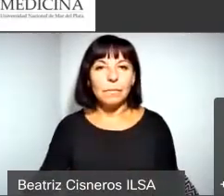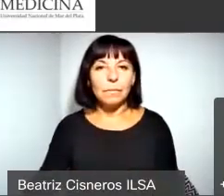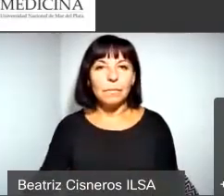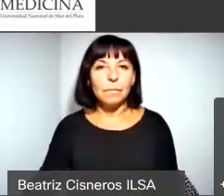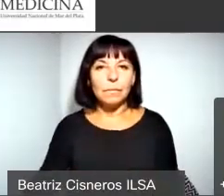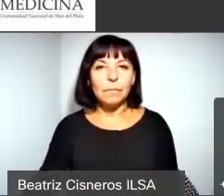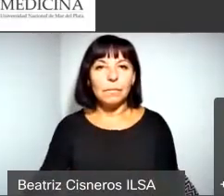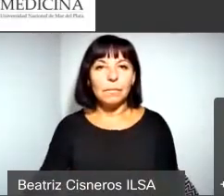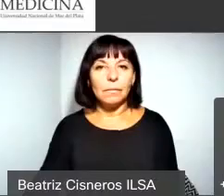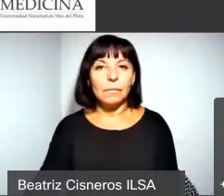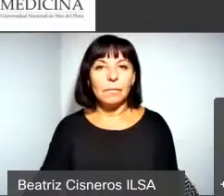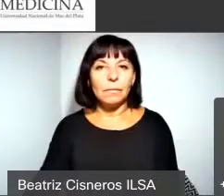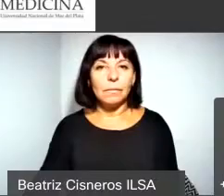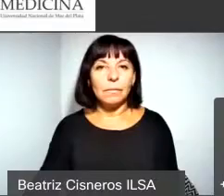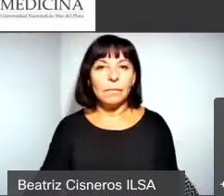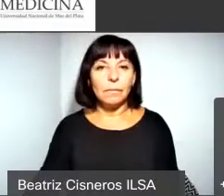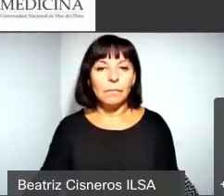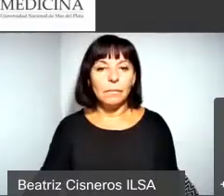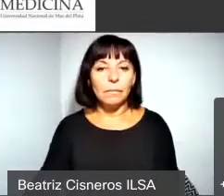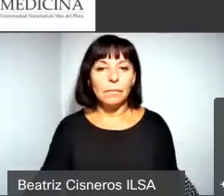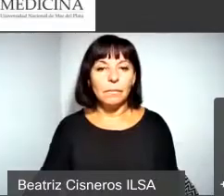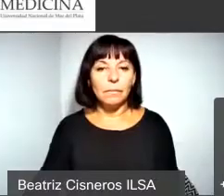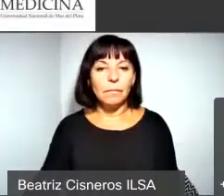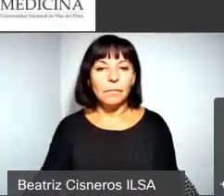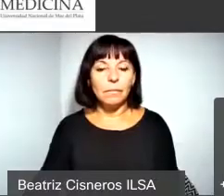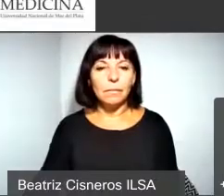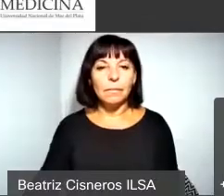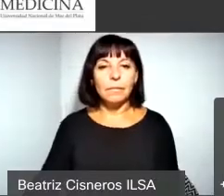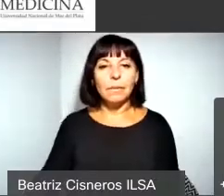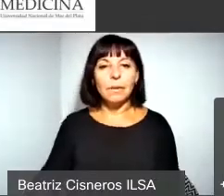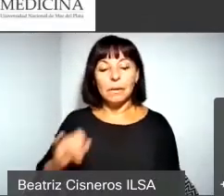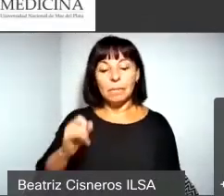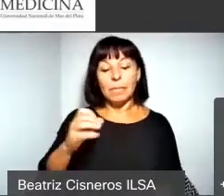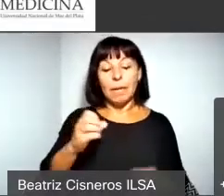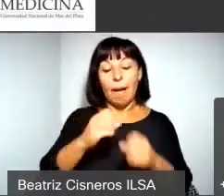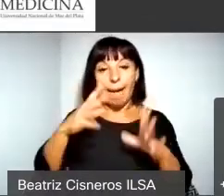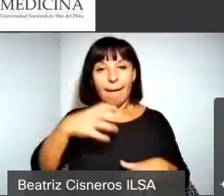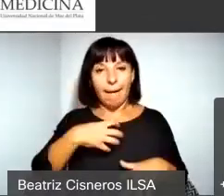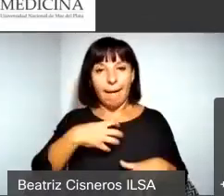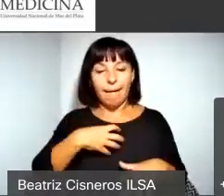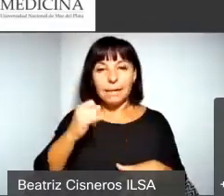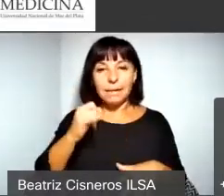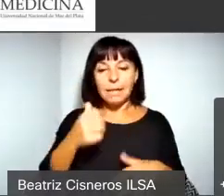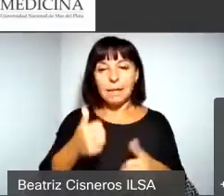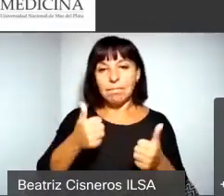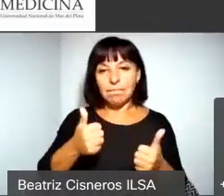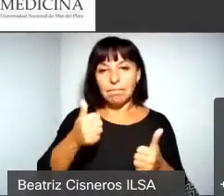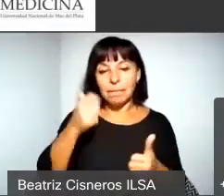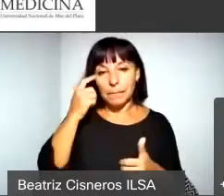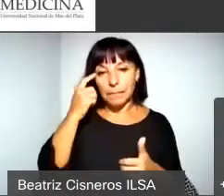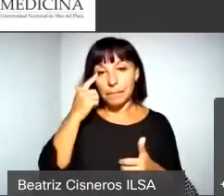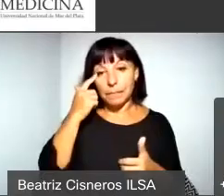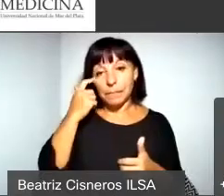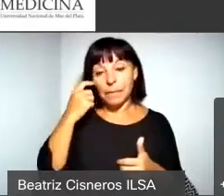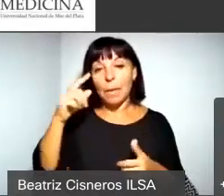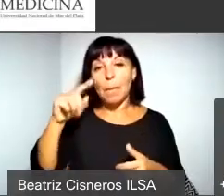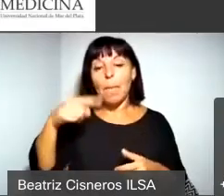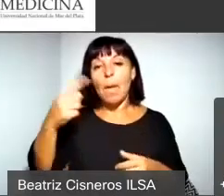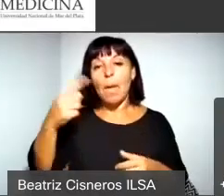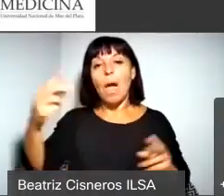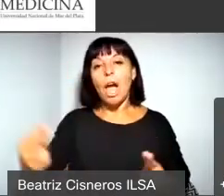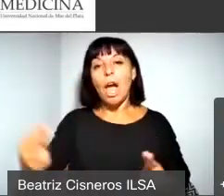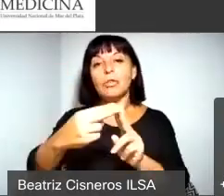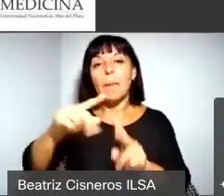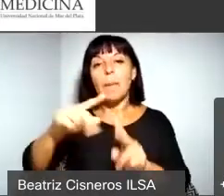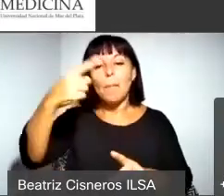porque explicaste un montón de conceptos, así que sí, muy buena, muy buena. Bueno, nos vemos en la siguiente